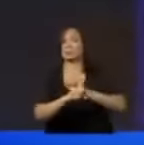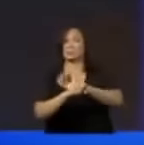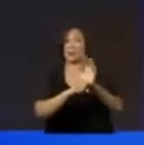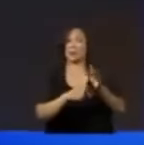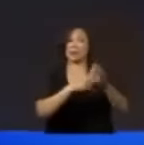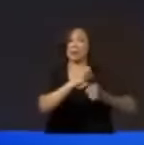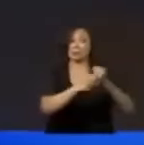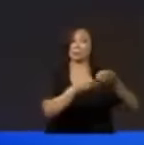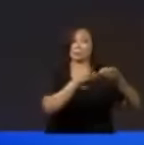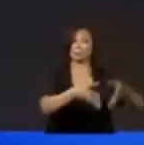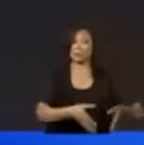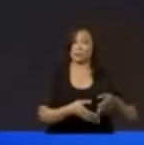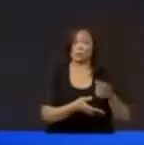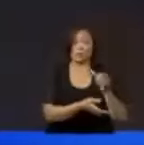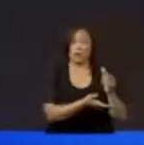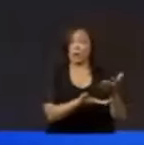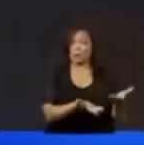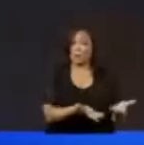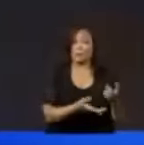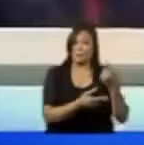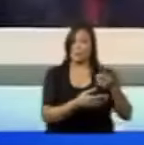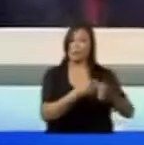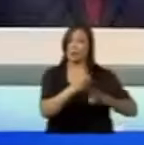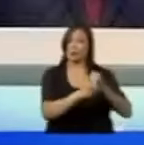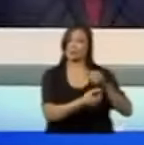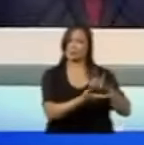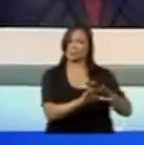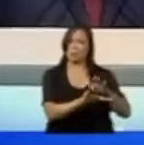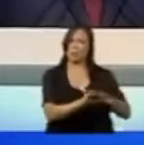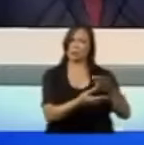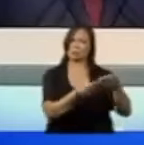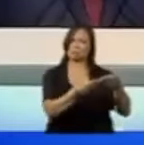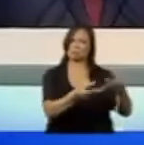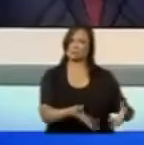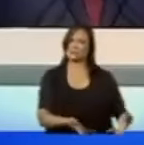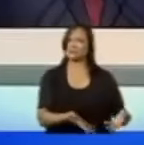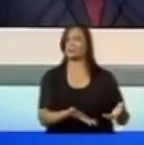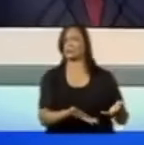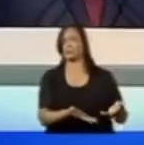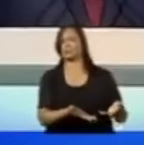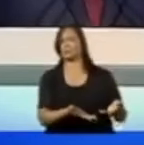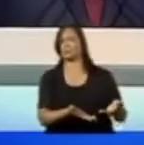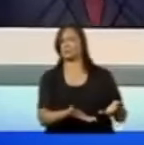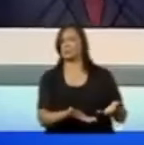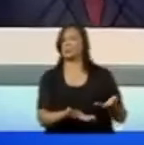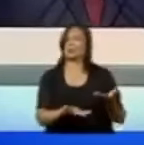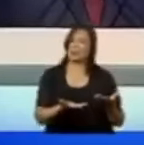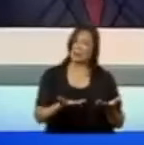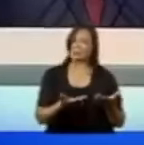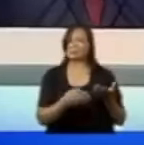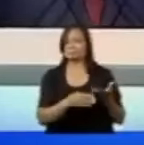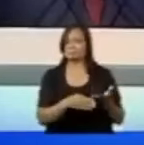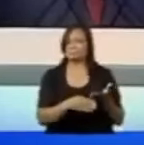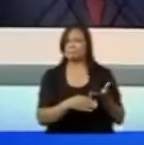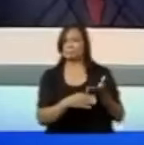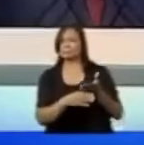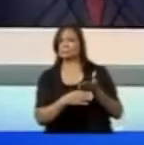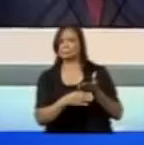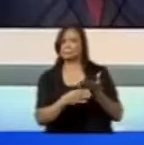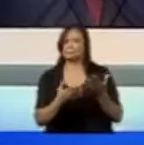años perdidos, quizás no en los papeles, pero fueron años escolares, un año escolar perdido, aunque se haya